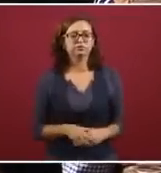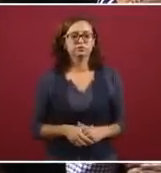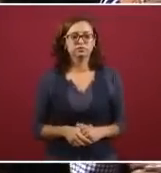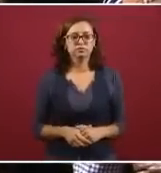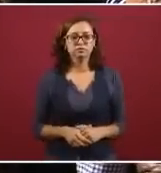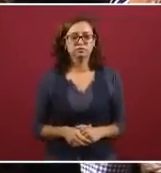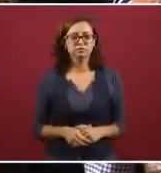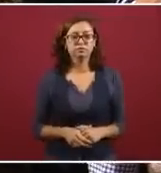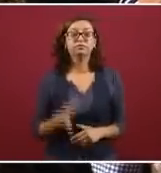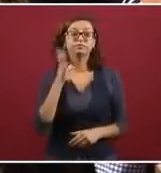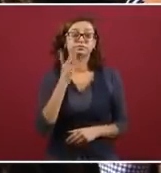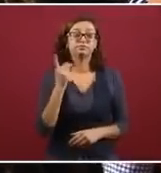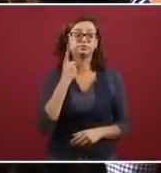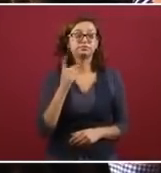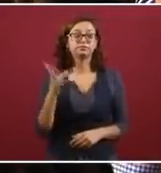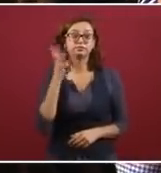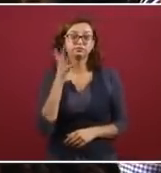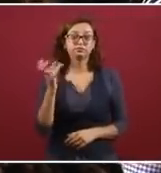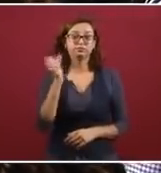al Congreso.